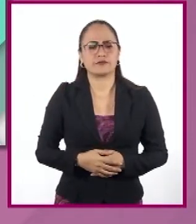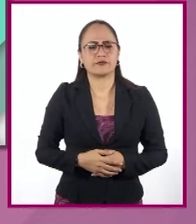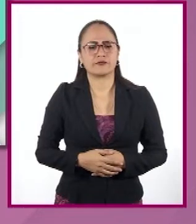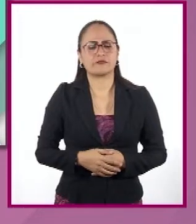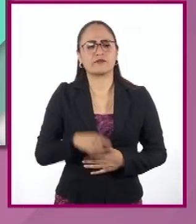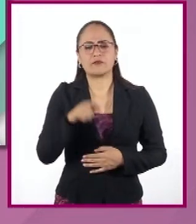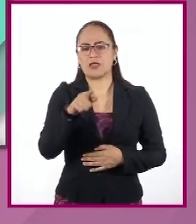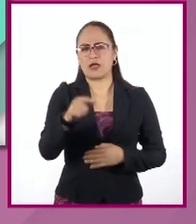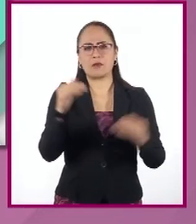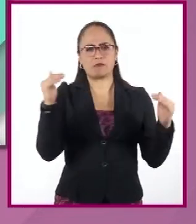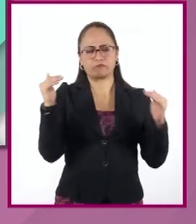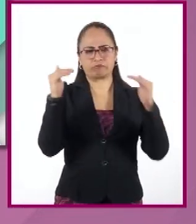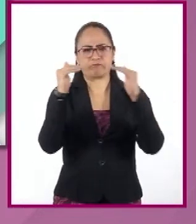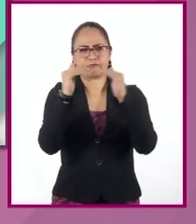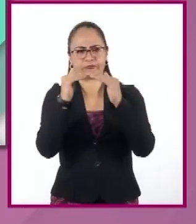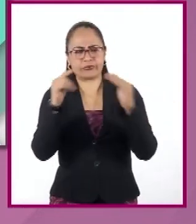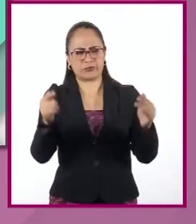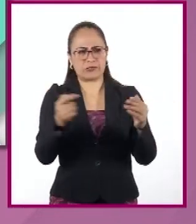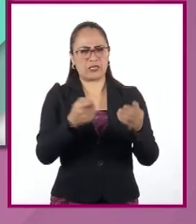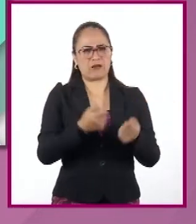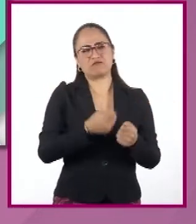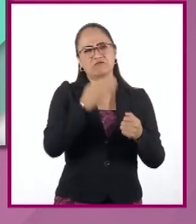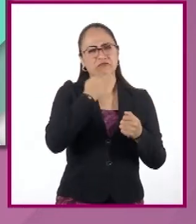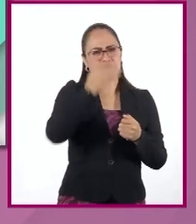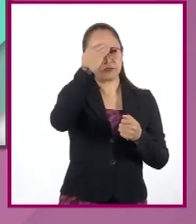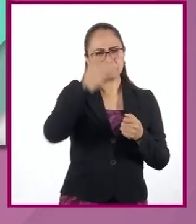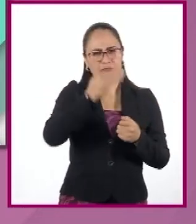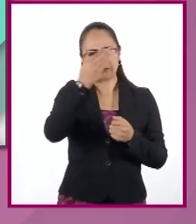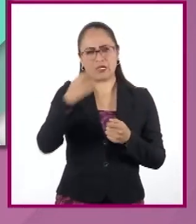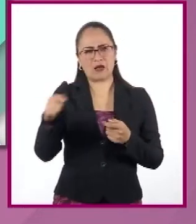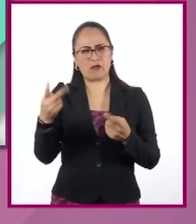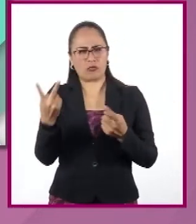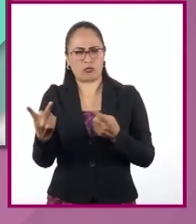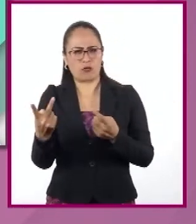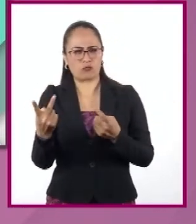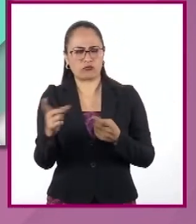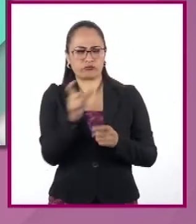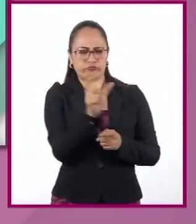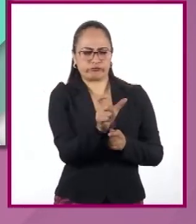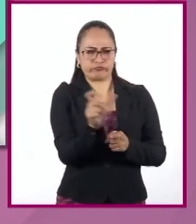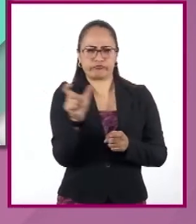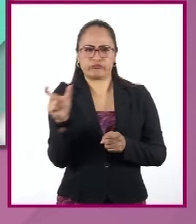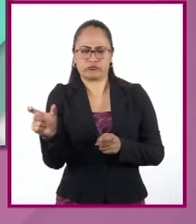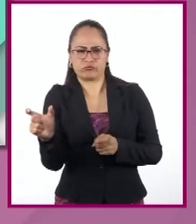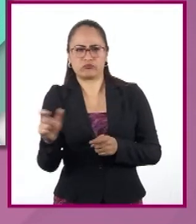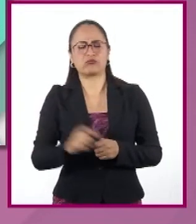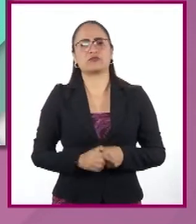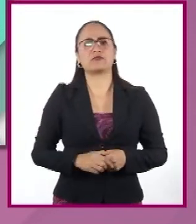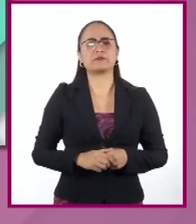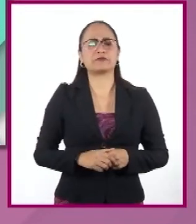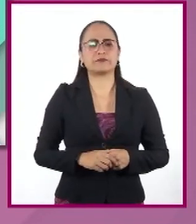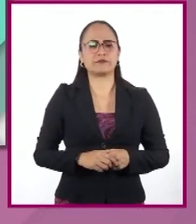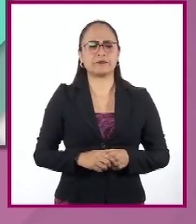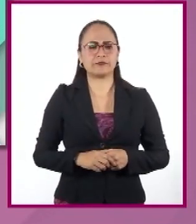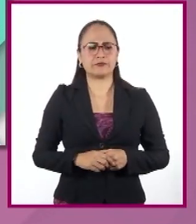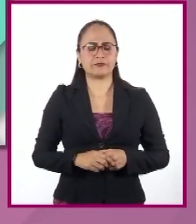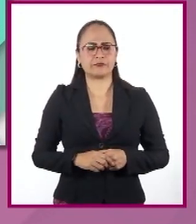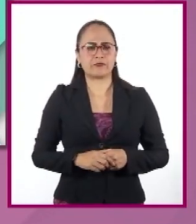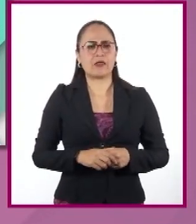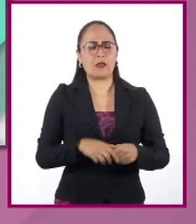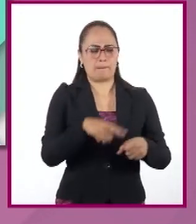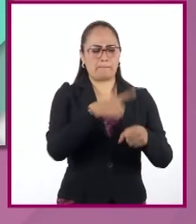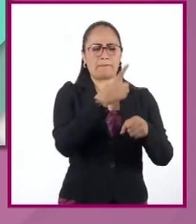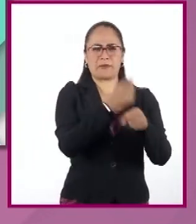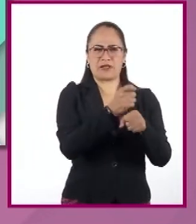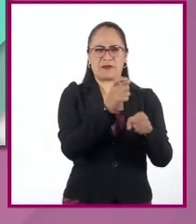relación de igualdad entre dos expresiones algebraicas conocidas como miembros de la ecuación. El primer